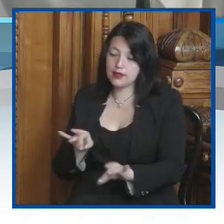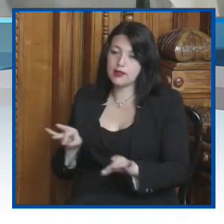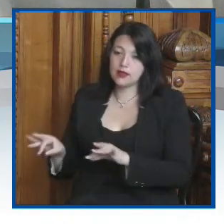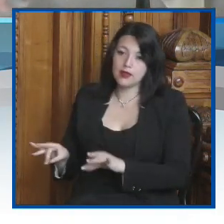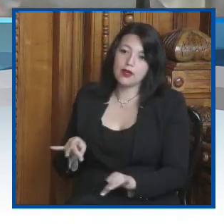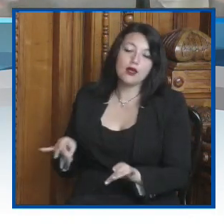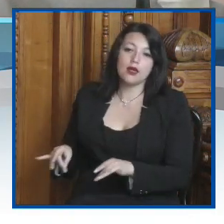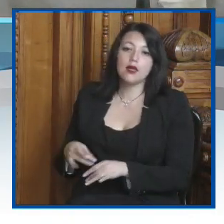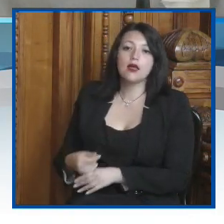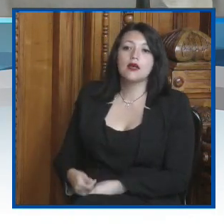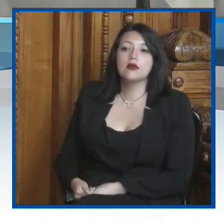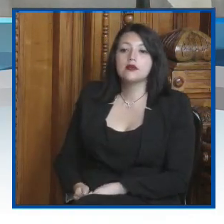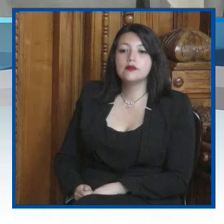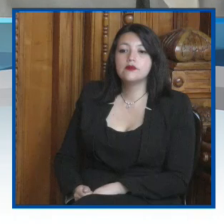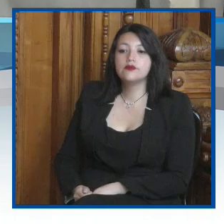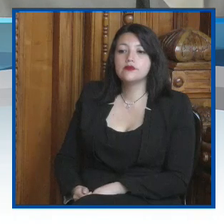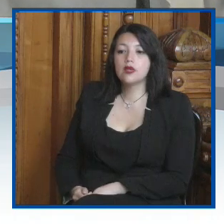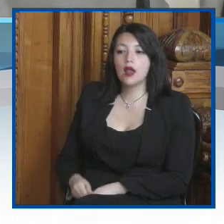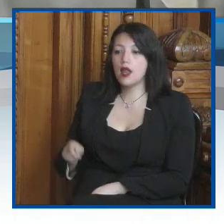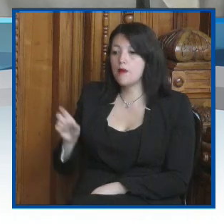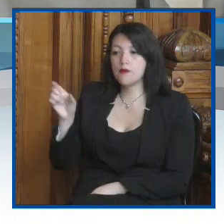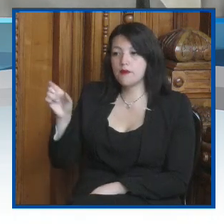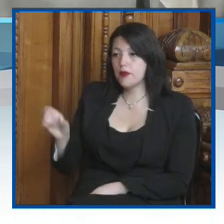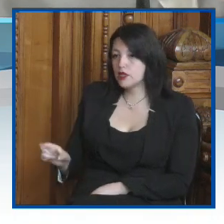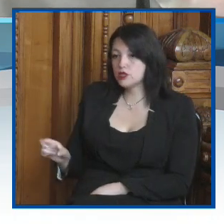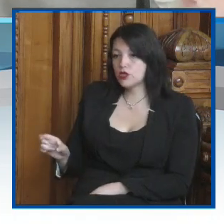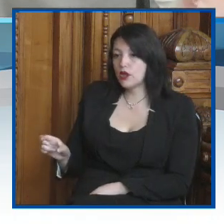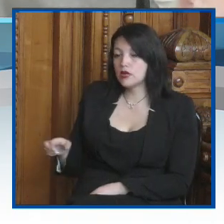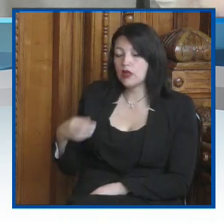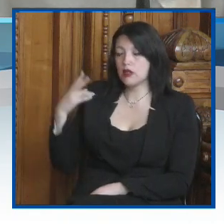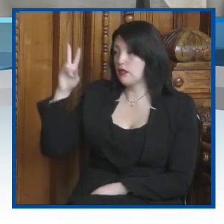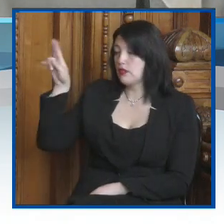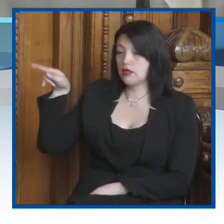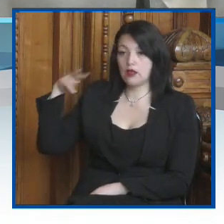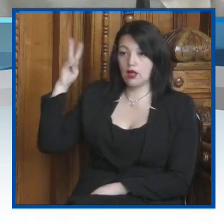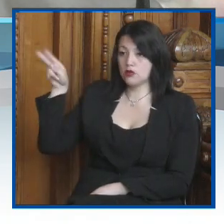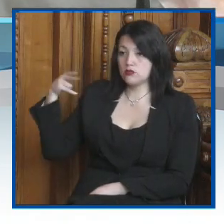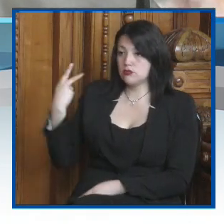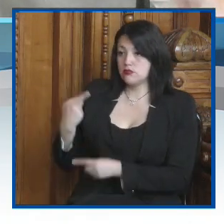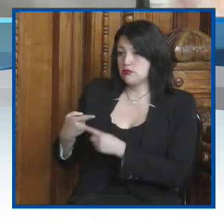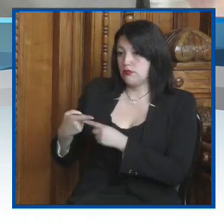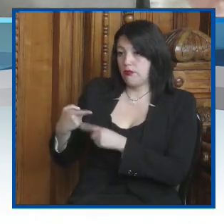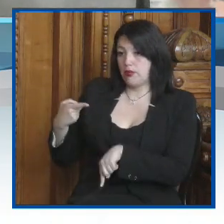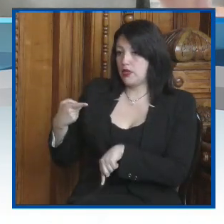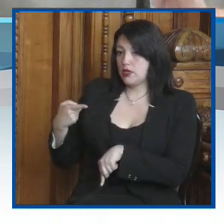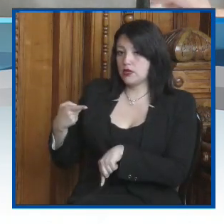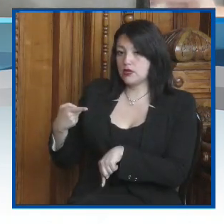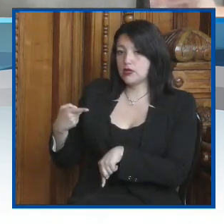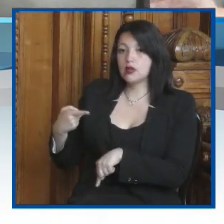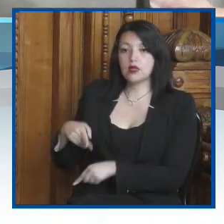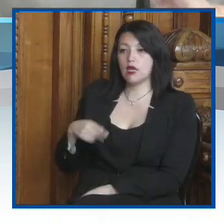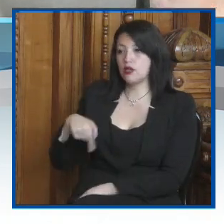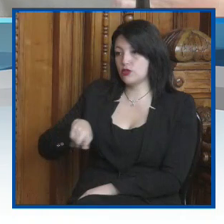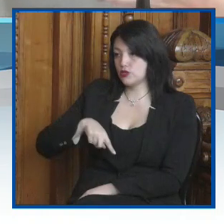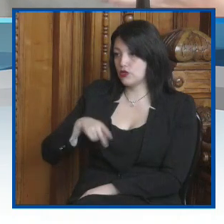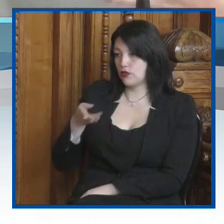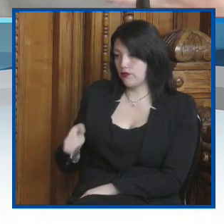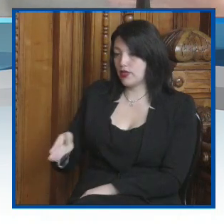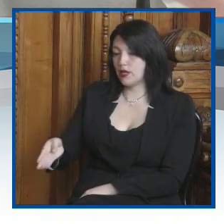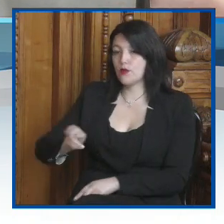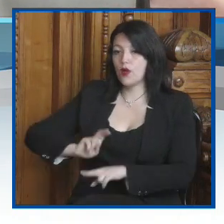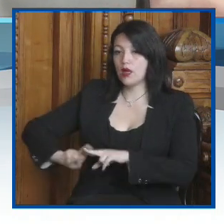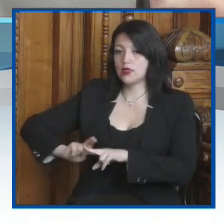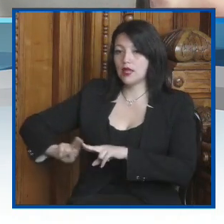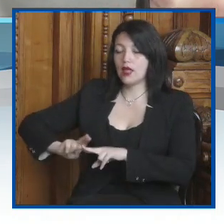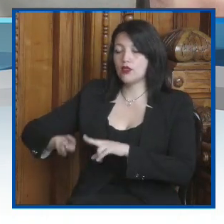acá y revoleamos los fallos de allá, la persona se distrajo, perdió el razonamiento que veníamos haciendo. Por eso el lenguaje